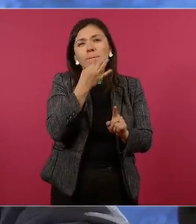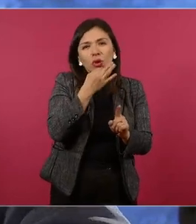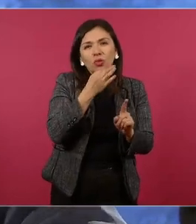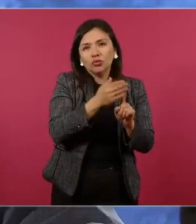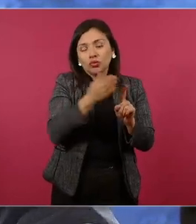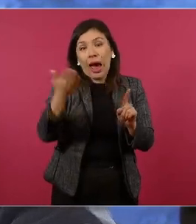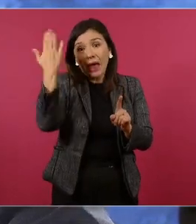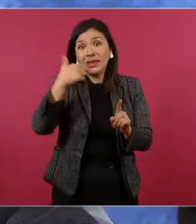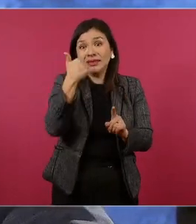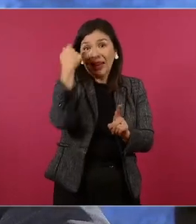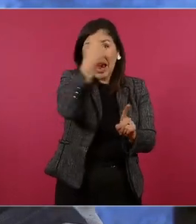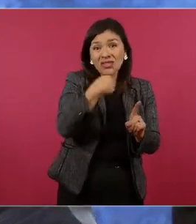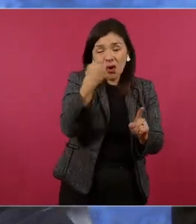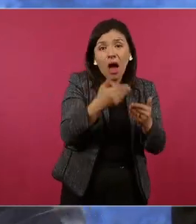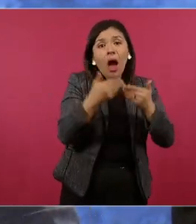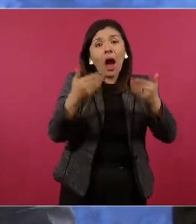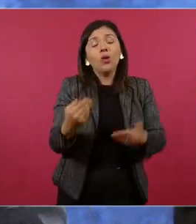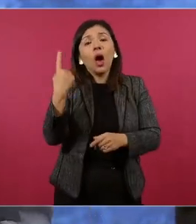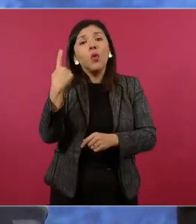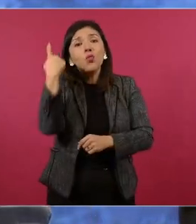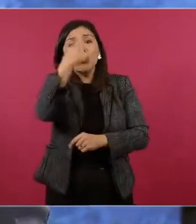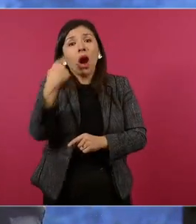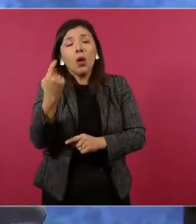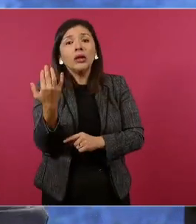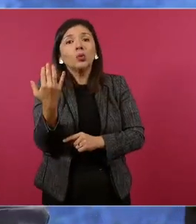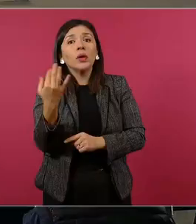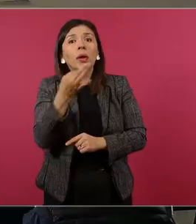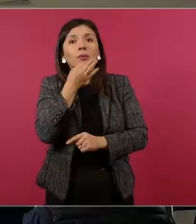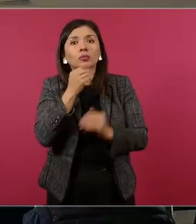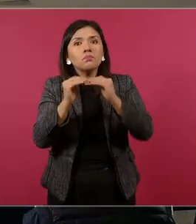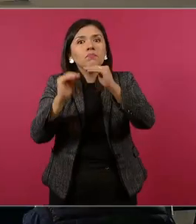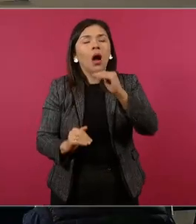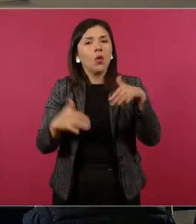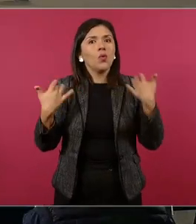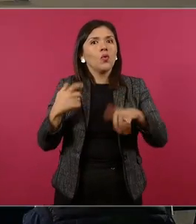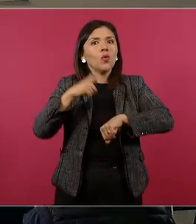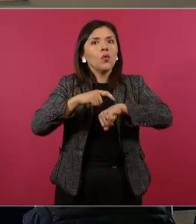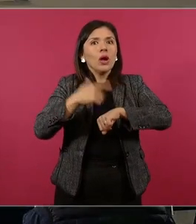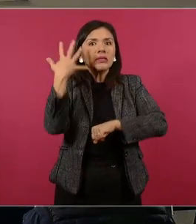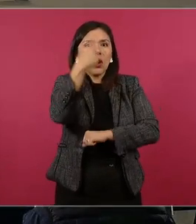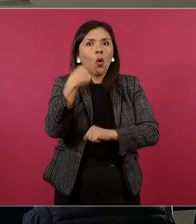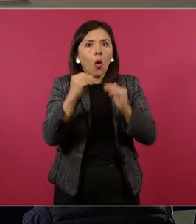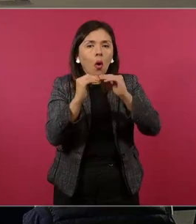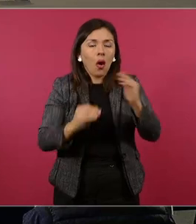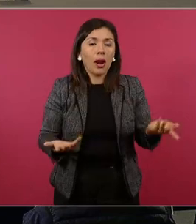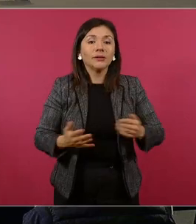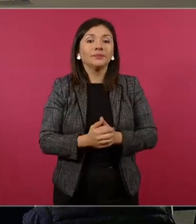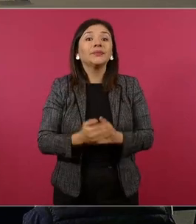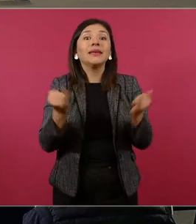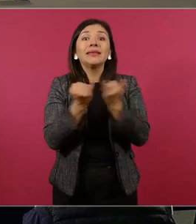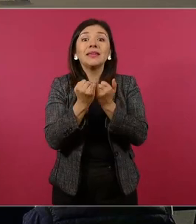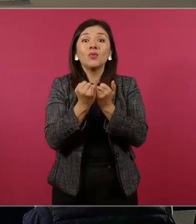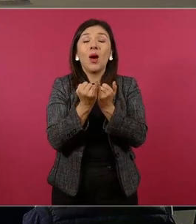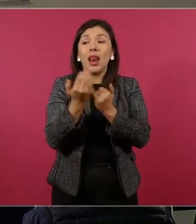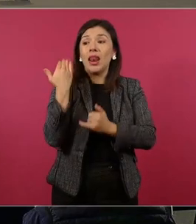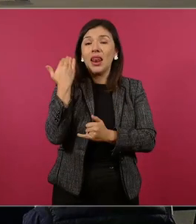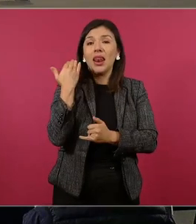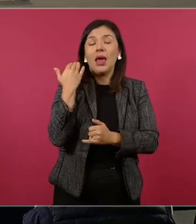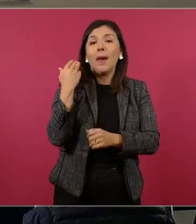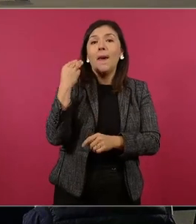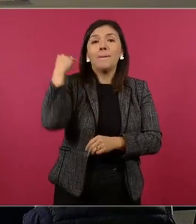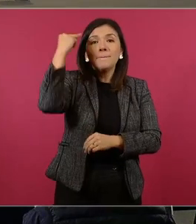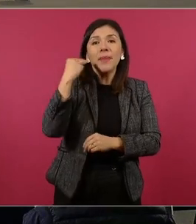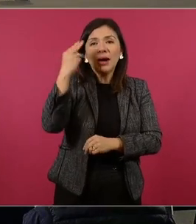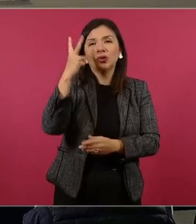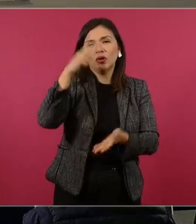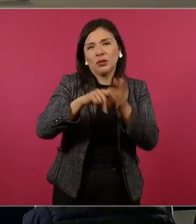sea casi están ahorrando los habitantes 5 horas también concluimos hacia marzo del el puente